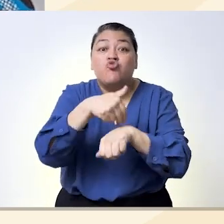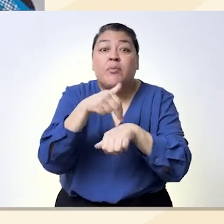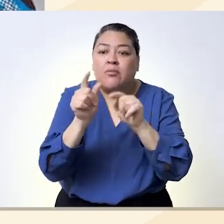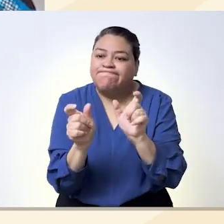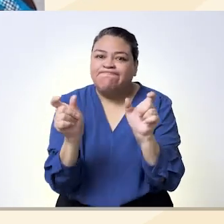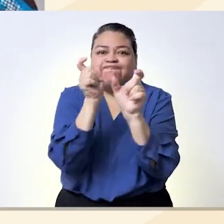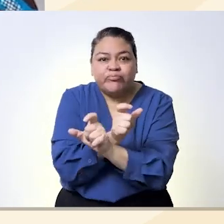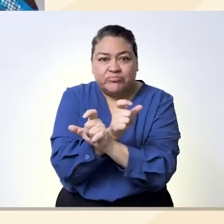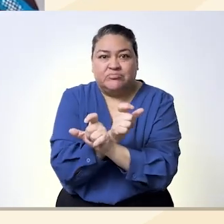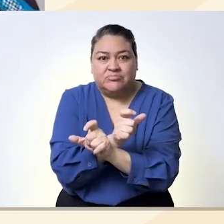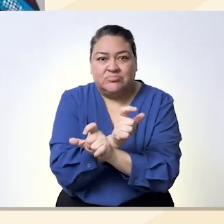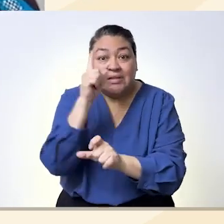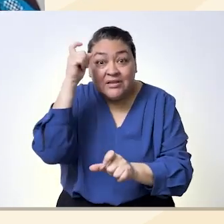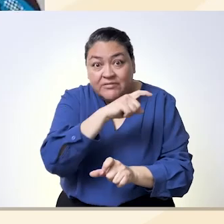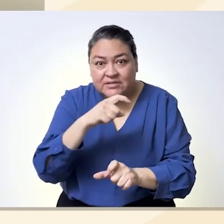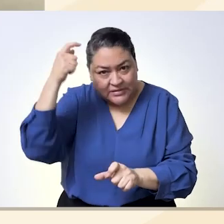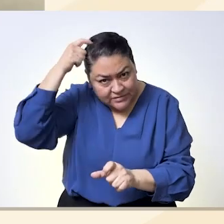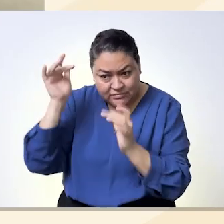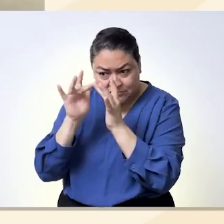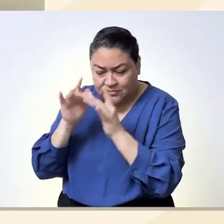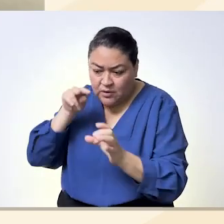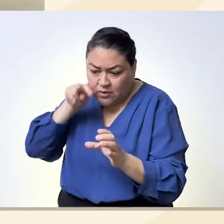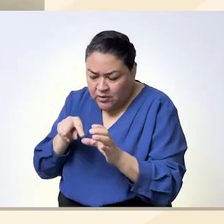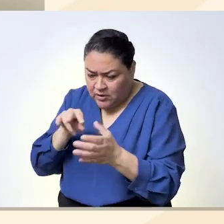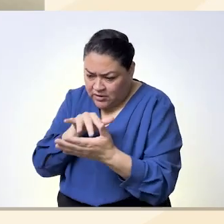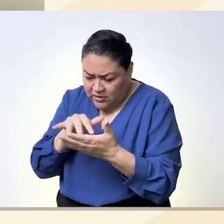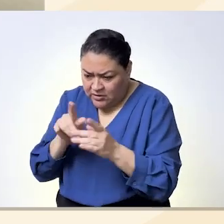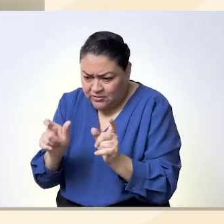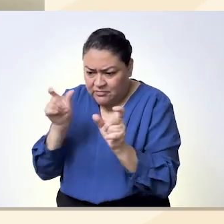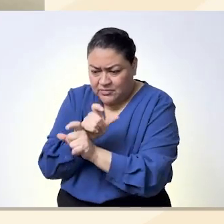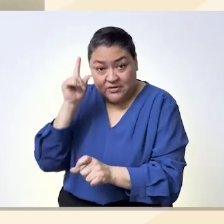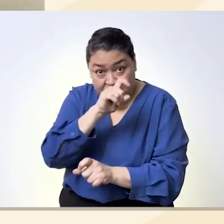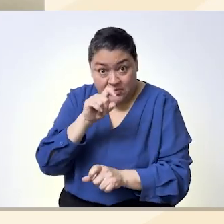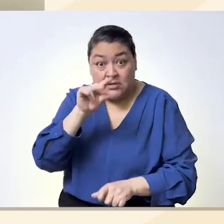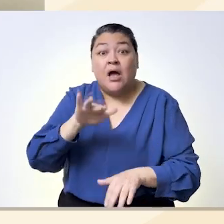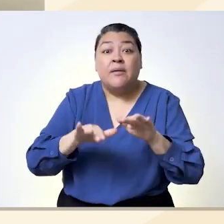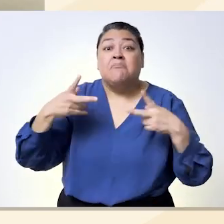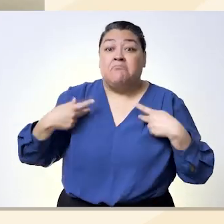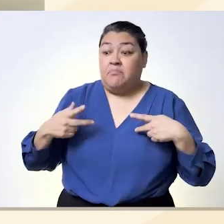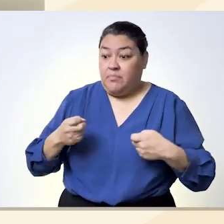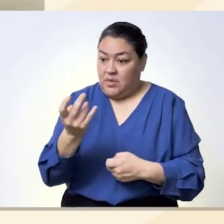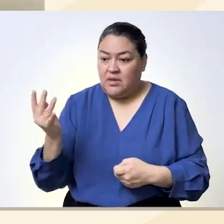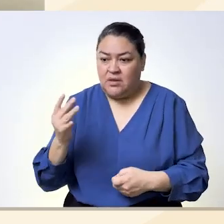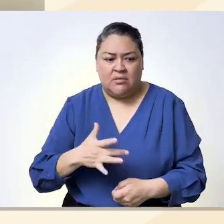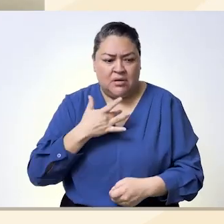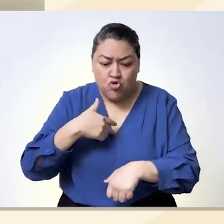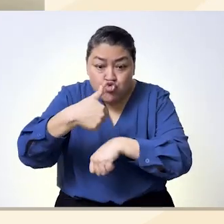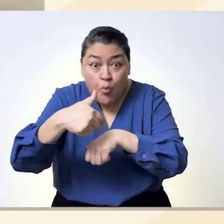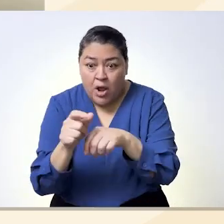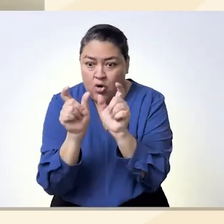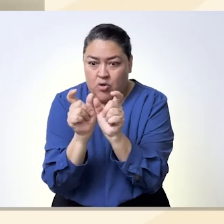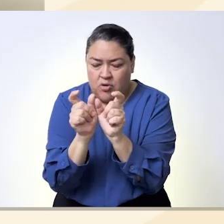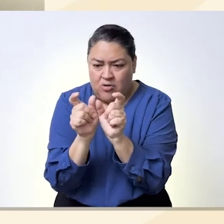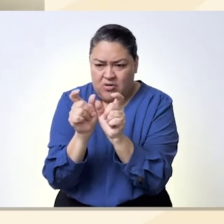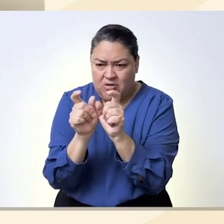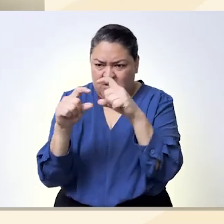cosas como que se dejan mucho de lado y también son neurodivergencias, que es, por ejemplo, hay personas que con los números, pues no,